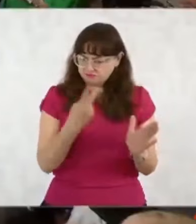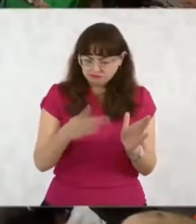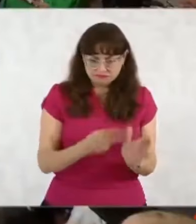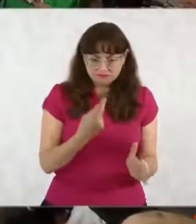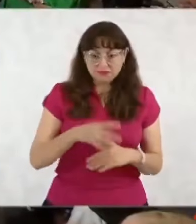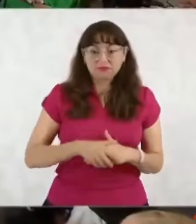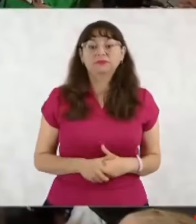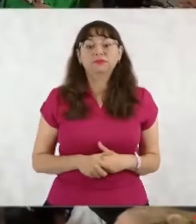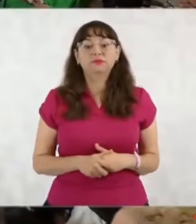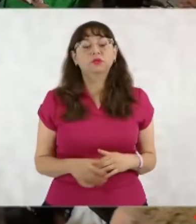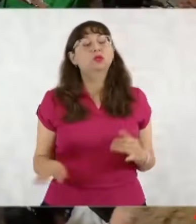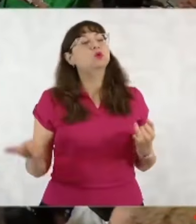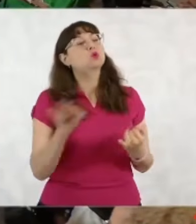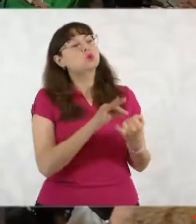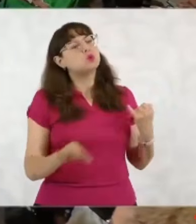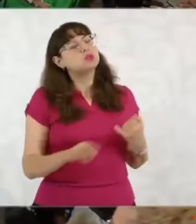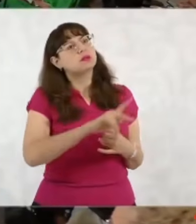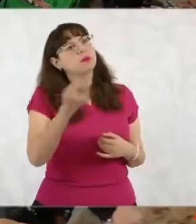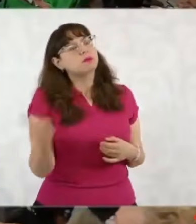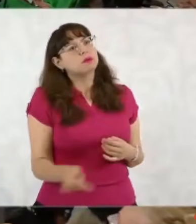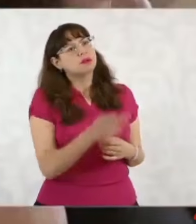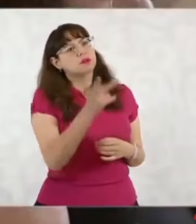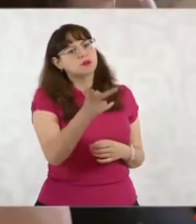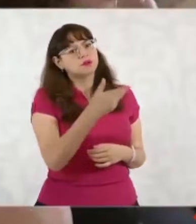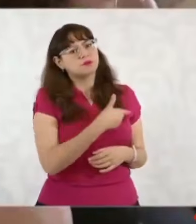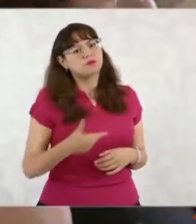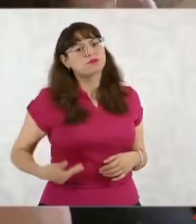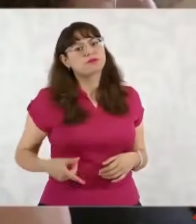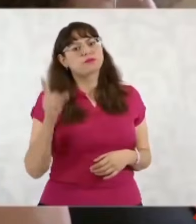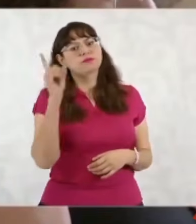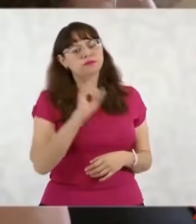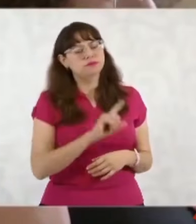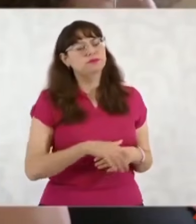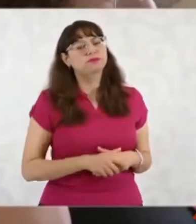Y la última, Presidenta, México, bueno, ha traído grandísimas